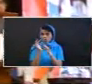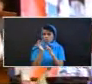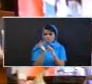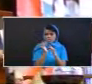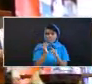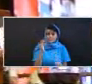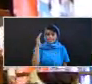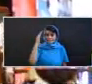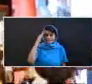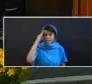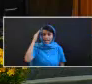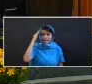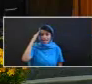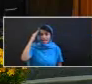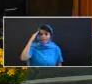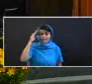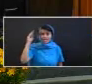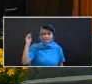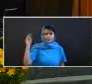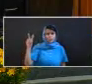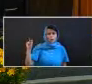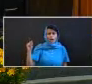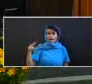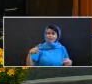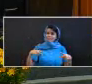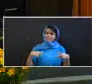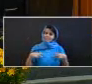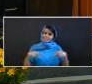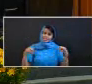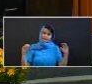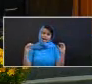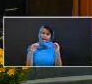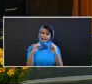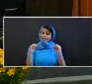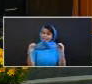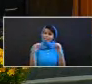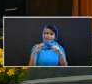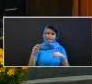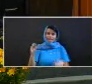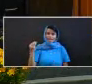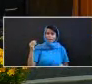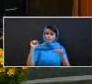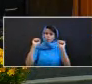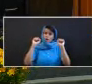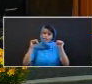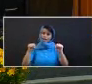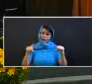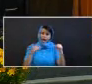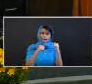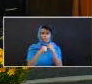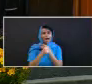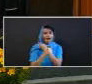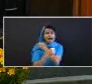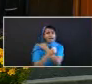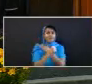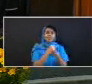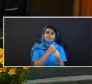Jesús, y sé que no hay nadie que pueda